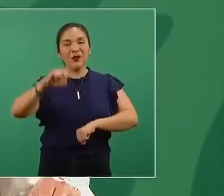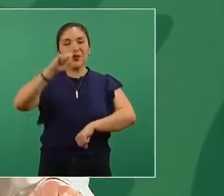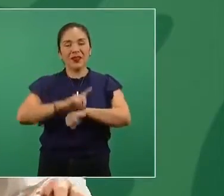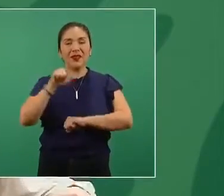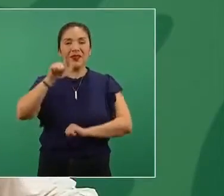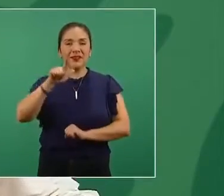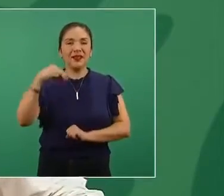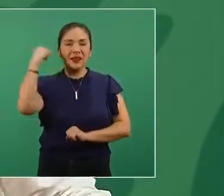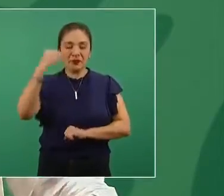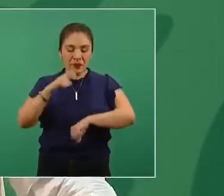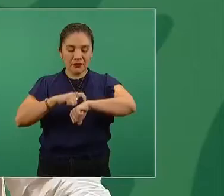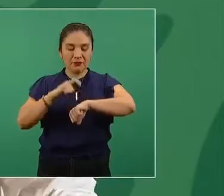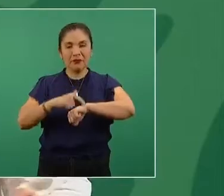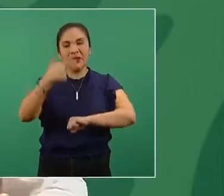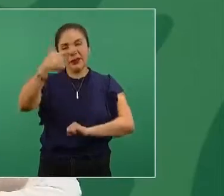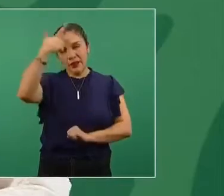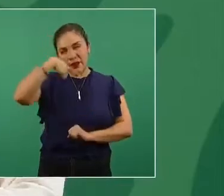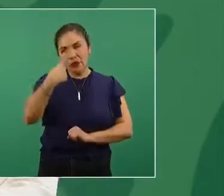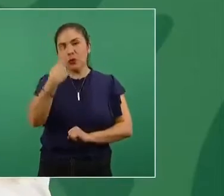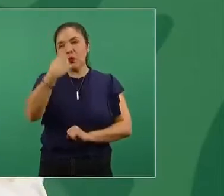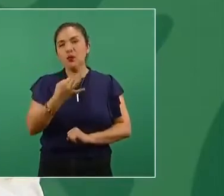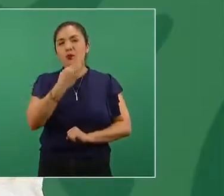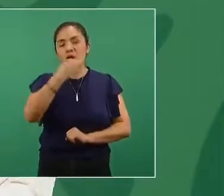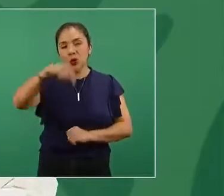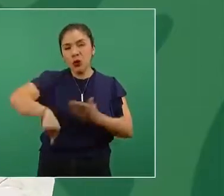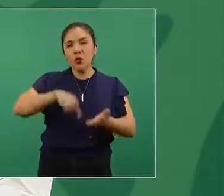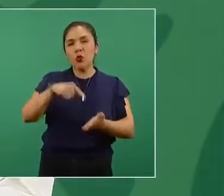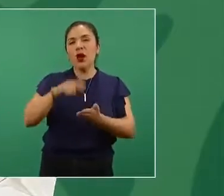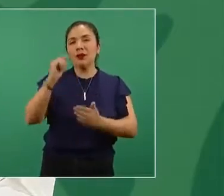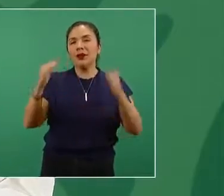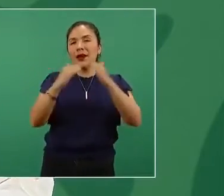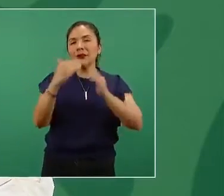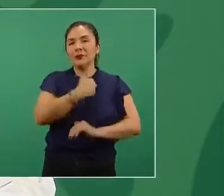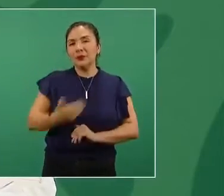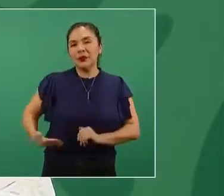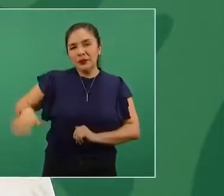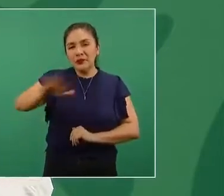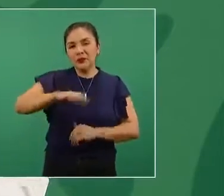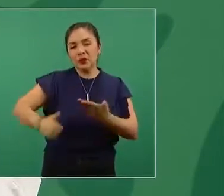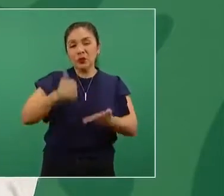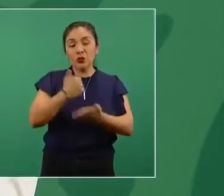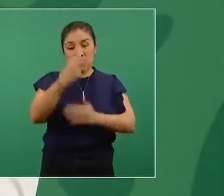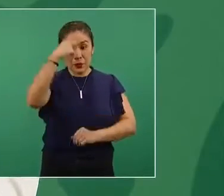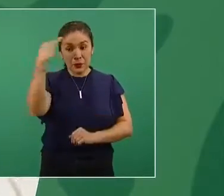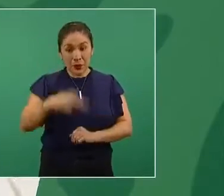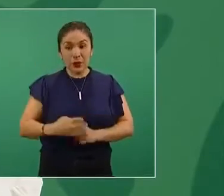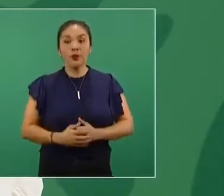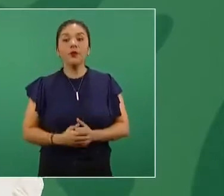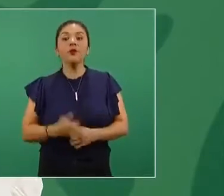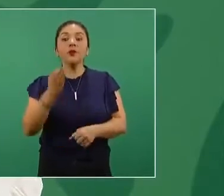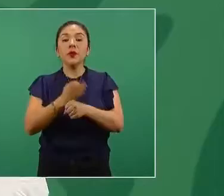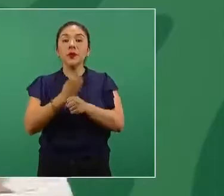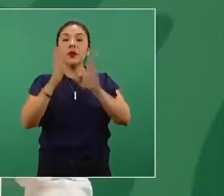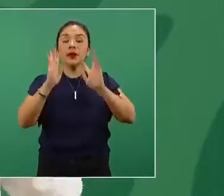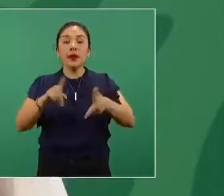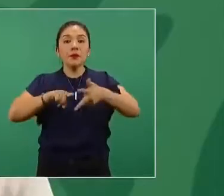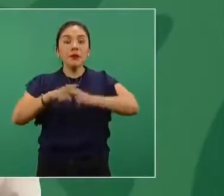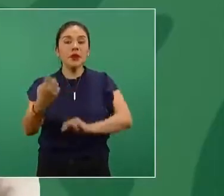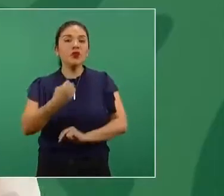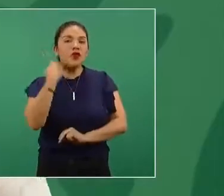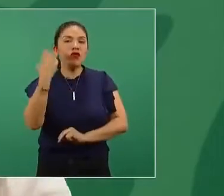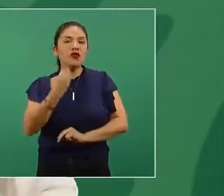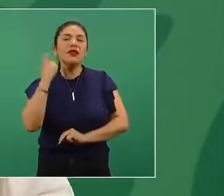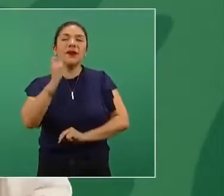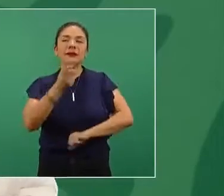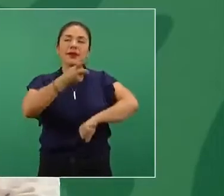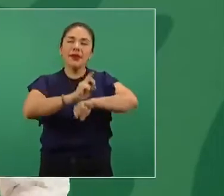de 2021 y estamos en el Palacio Nacional de México, en la Ciudad de México, y vamos a iniciar la conferencia de prensa